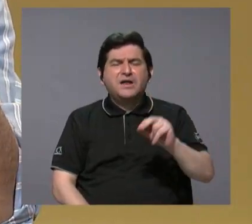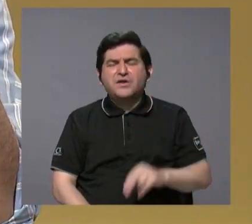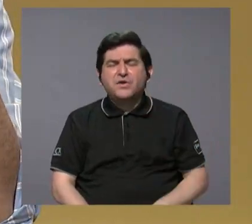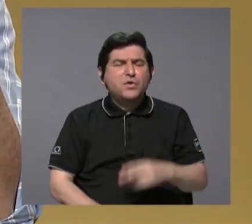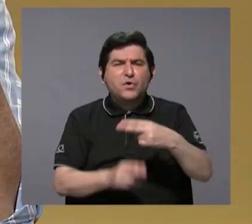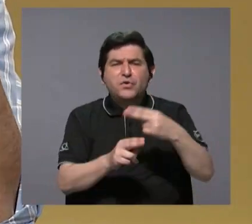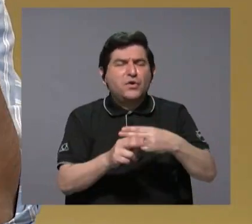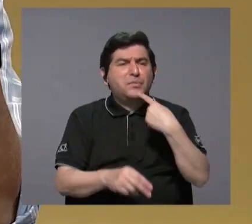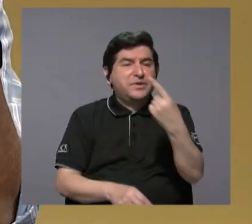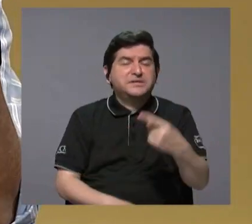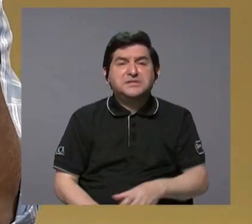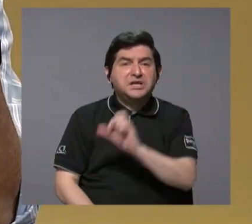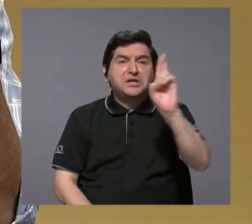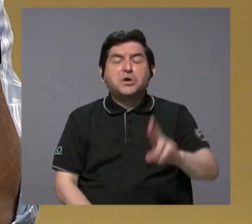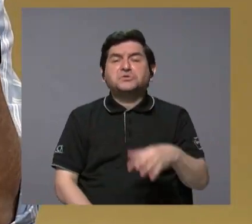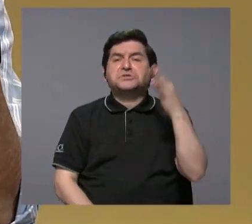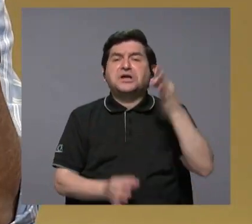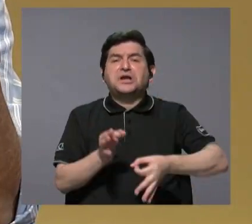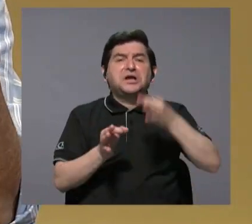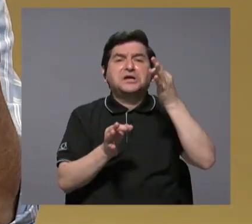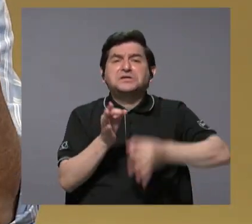Rica podría ser muy sencillo,